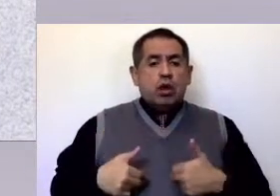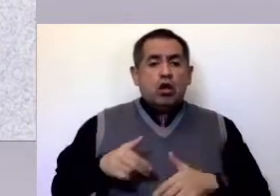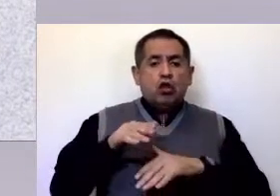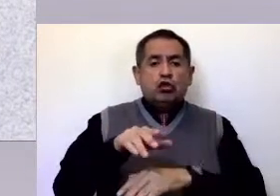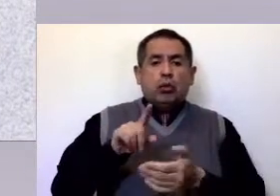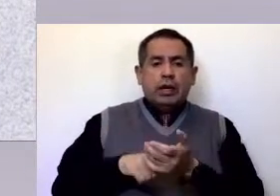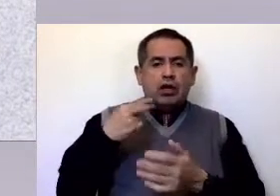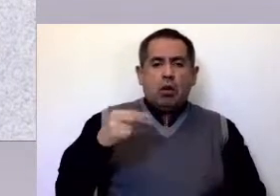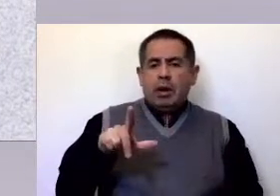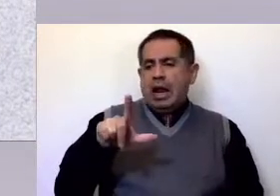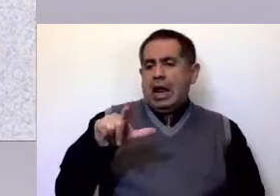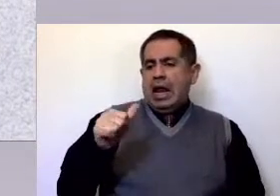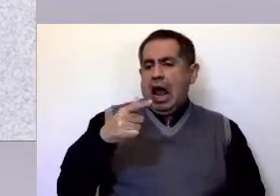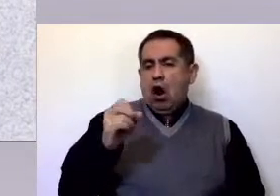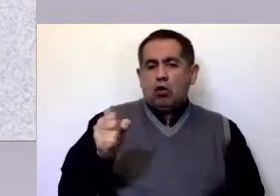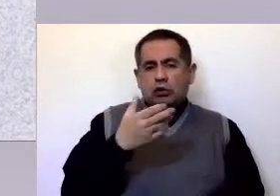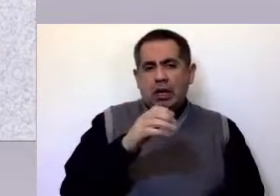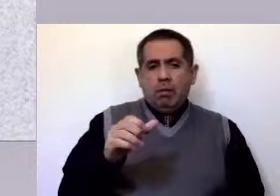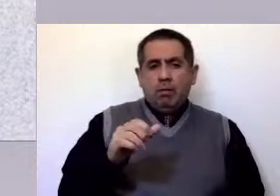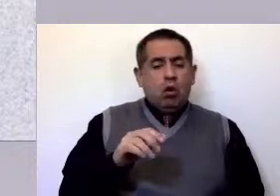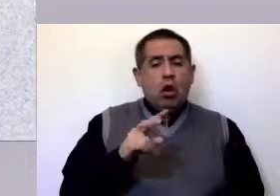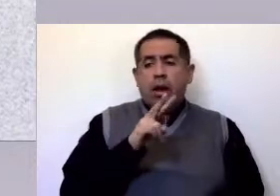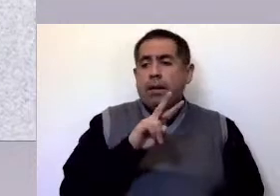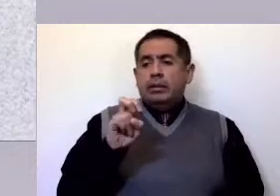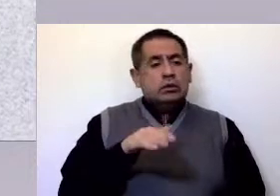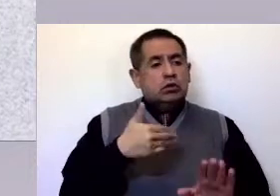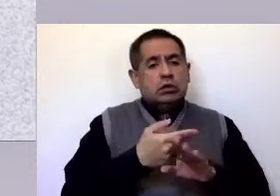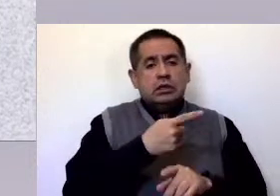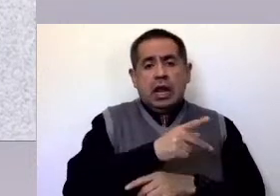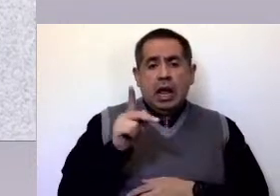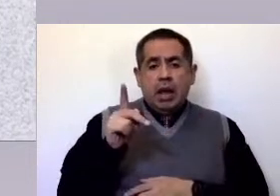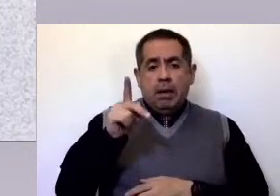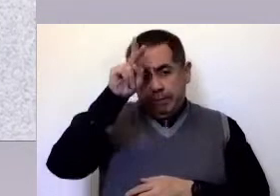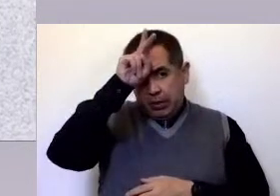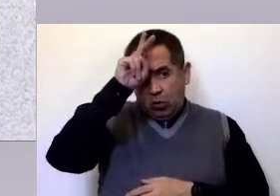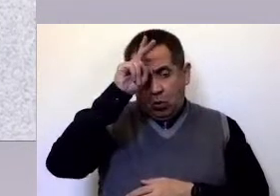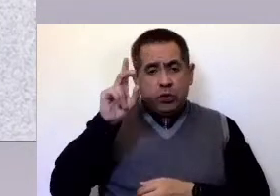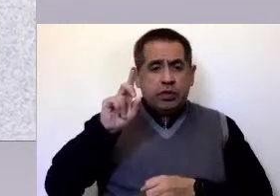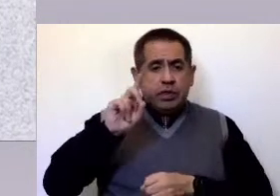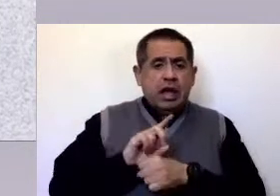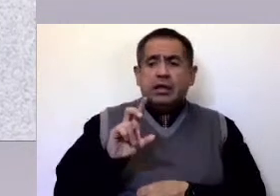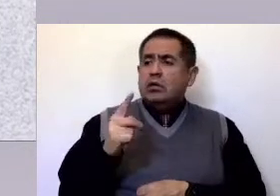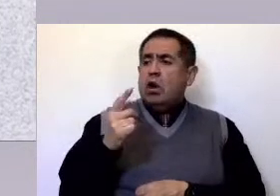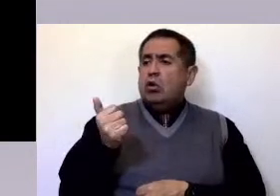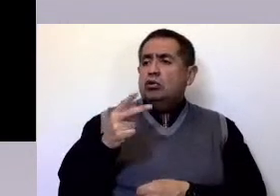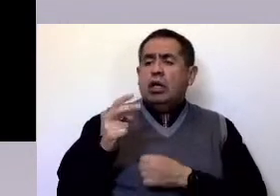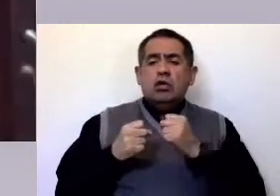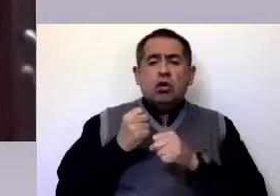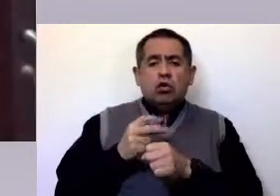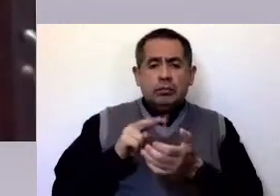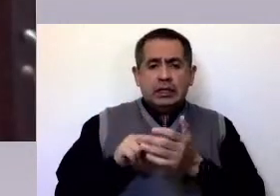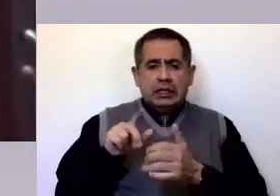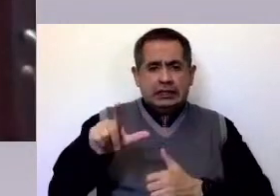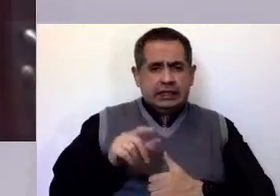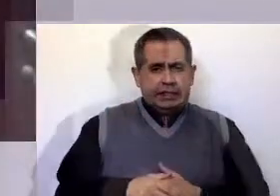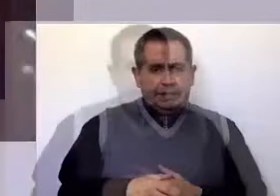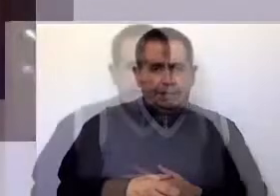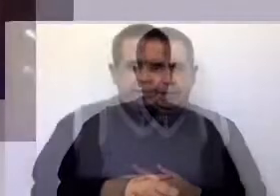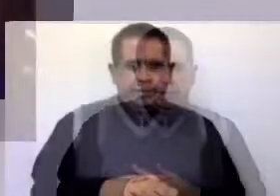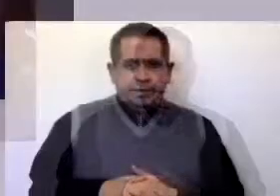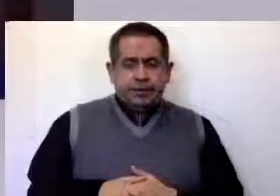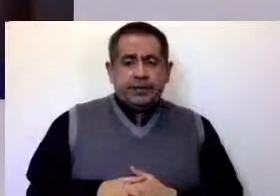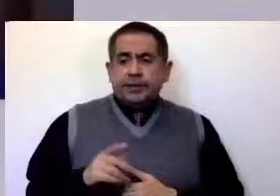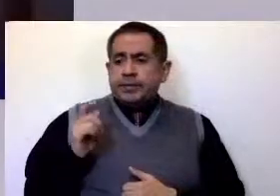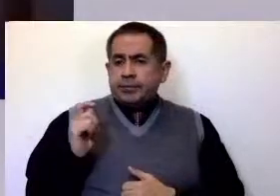campo contra perú el 31 de agosto de 2017 antes de ello la jurisprudencia